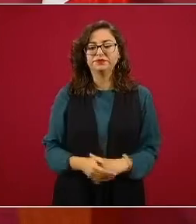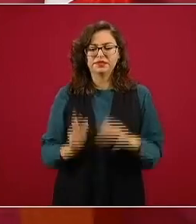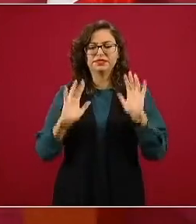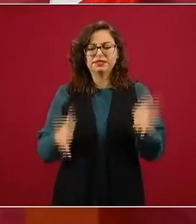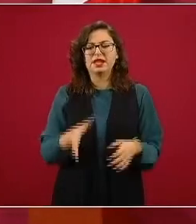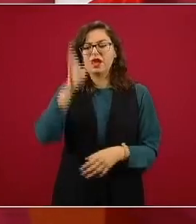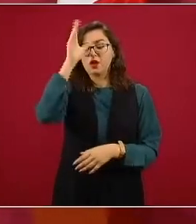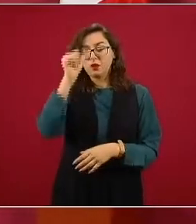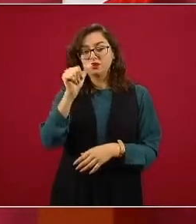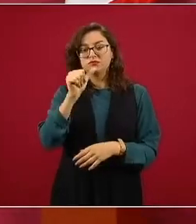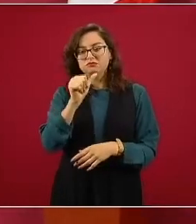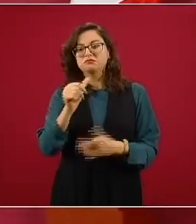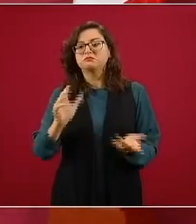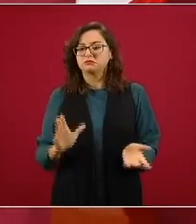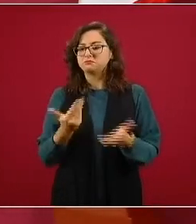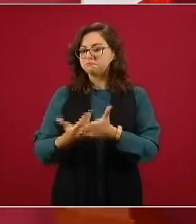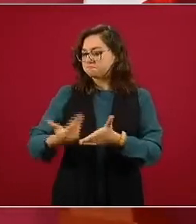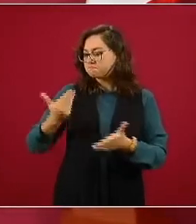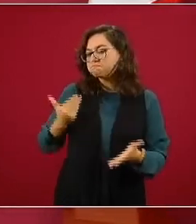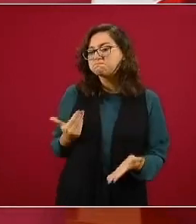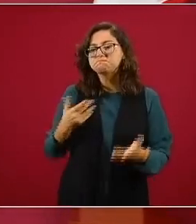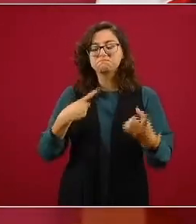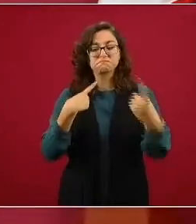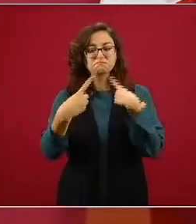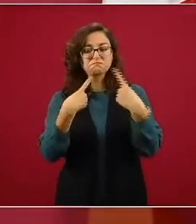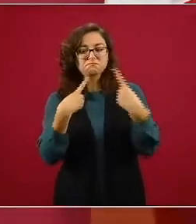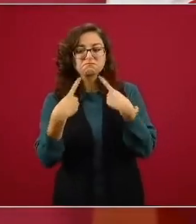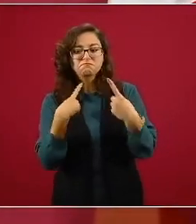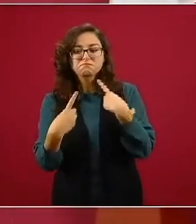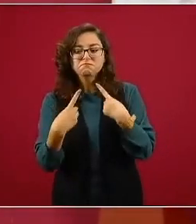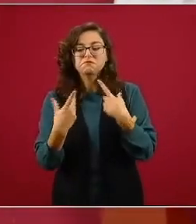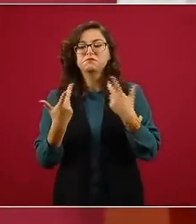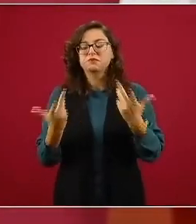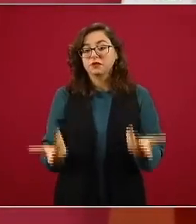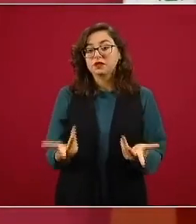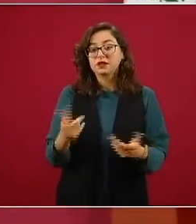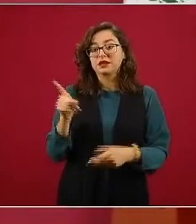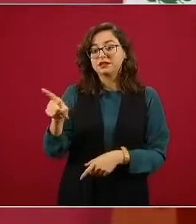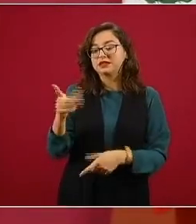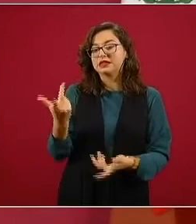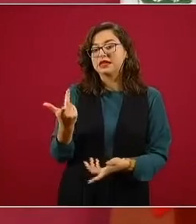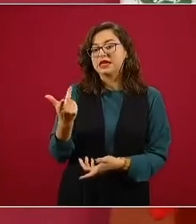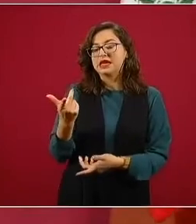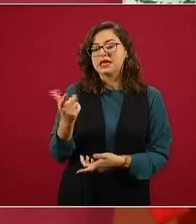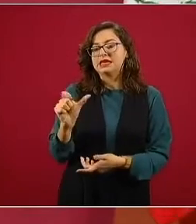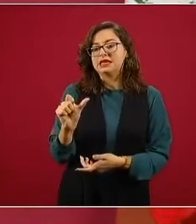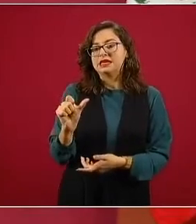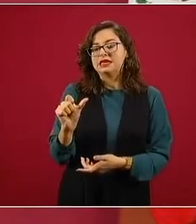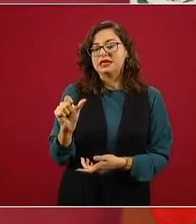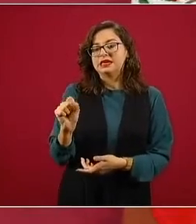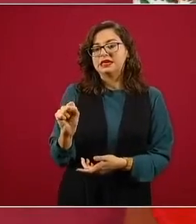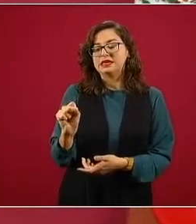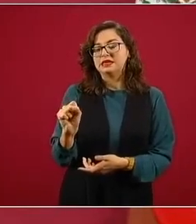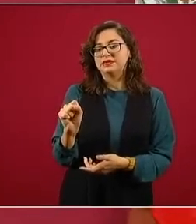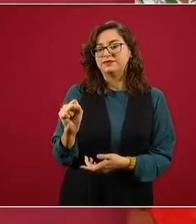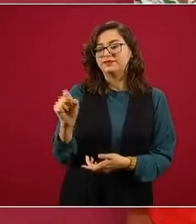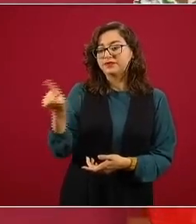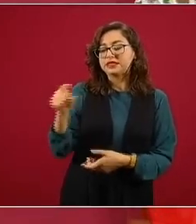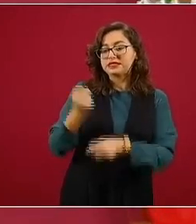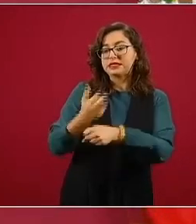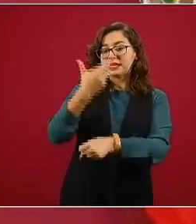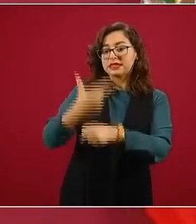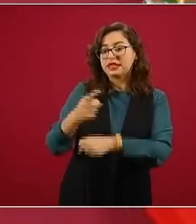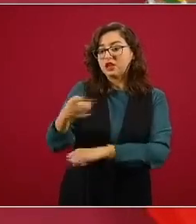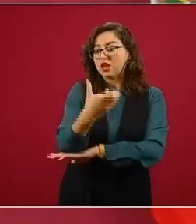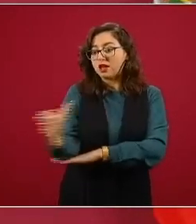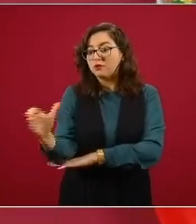Claro que hubo una discusión, pues el secretario de Agricultura pues quiere producir,